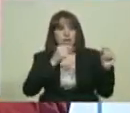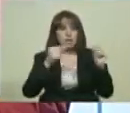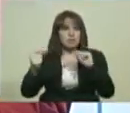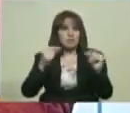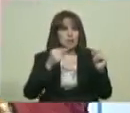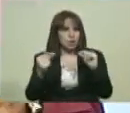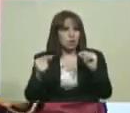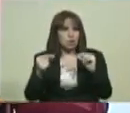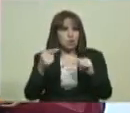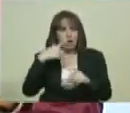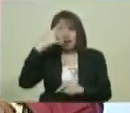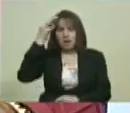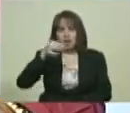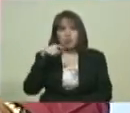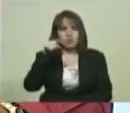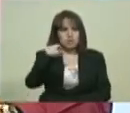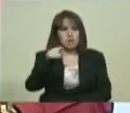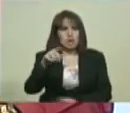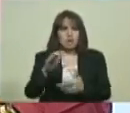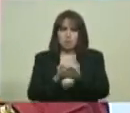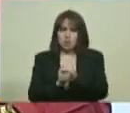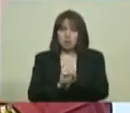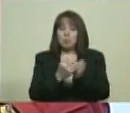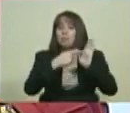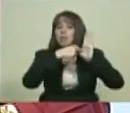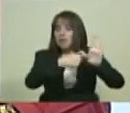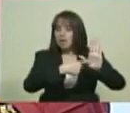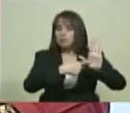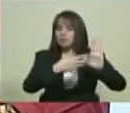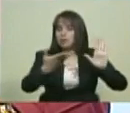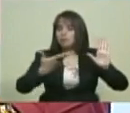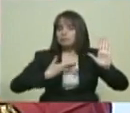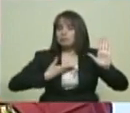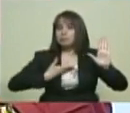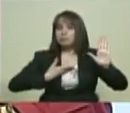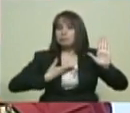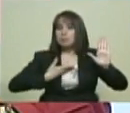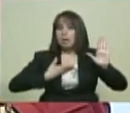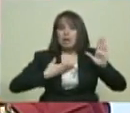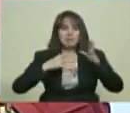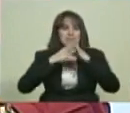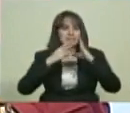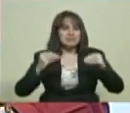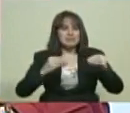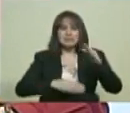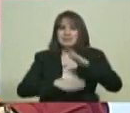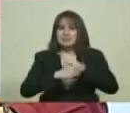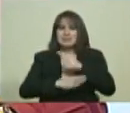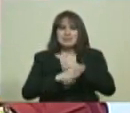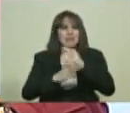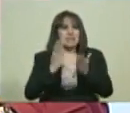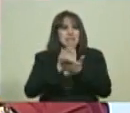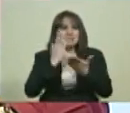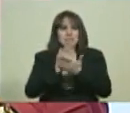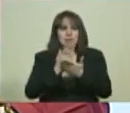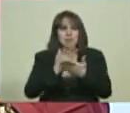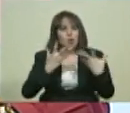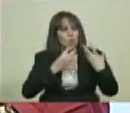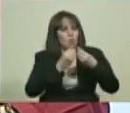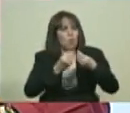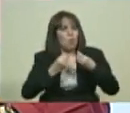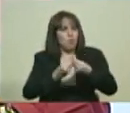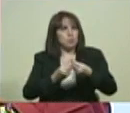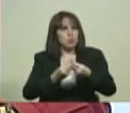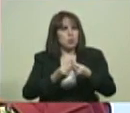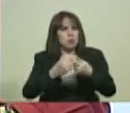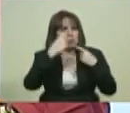todo creo en ti, compatriota, porque me has demostrado que en ninguna circunstancia ustedes me han dejado solo, en